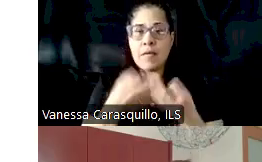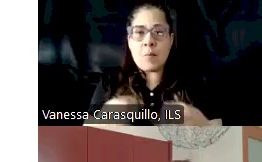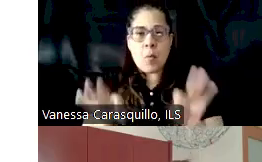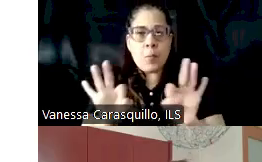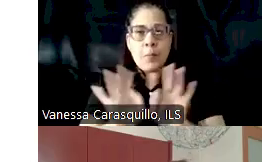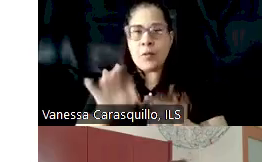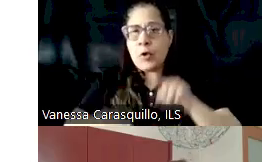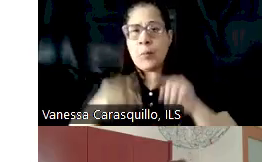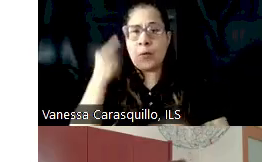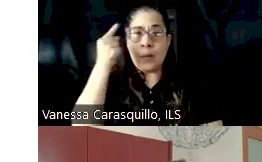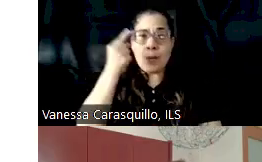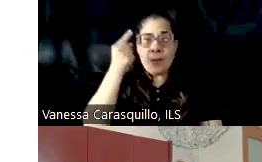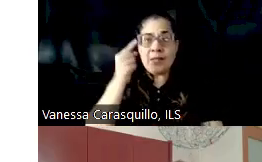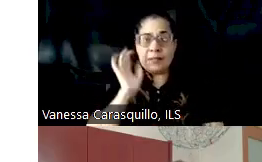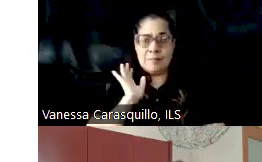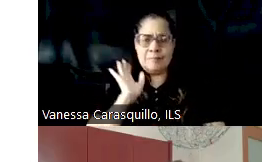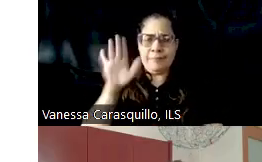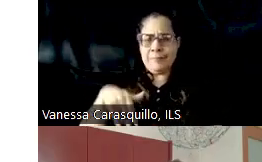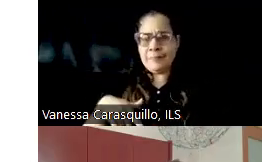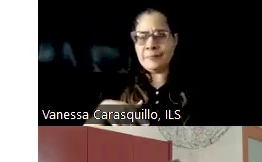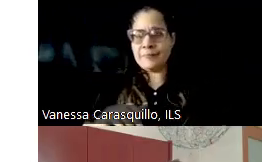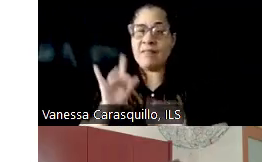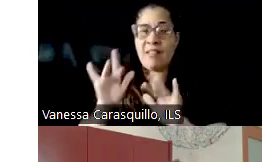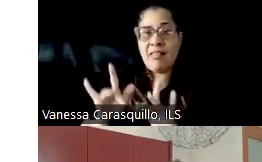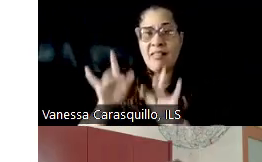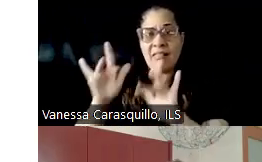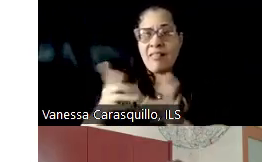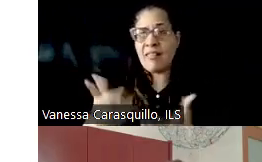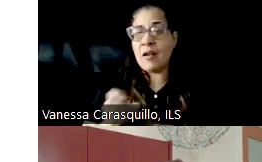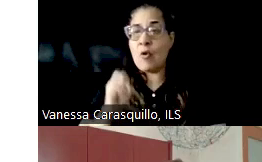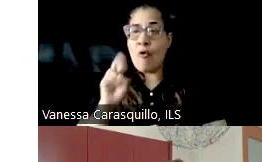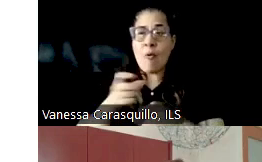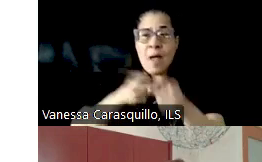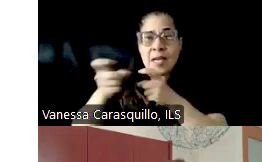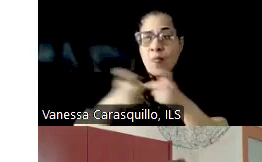que es algo de chanquería o algo de manipulación.